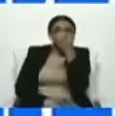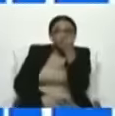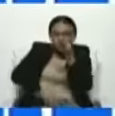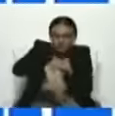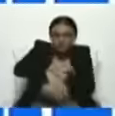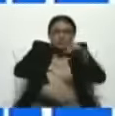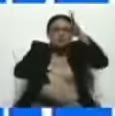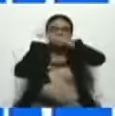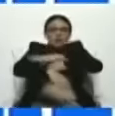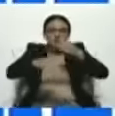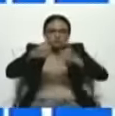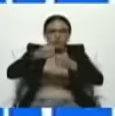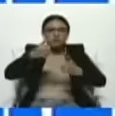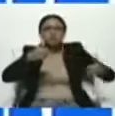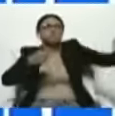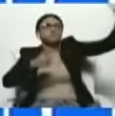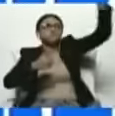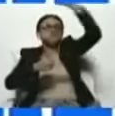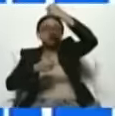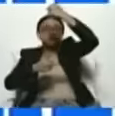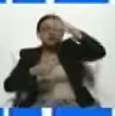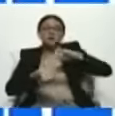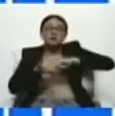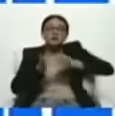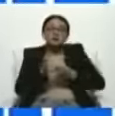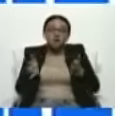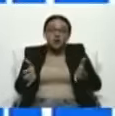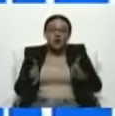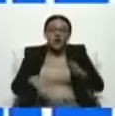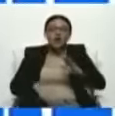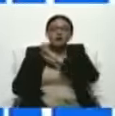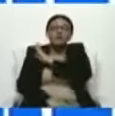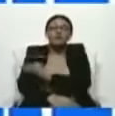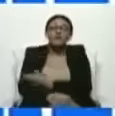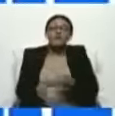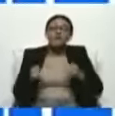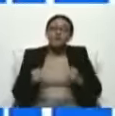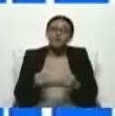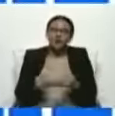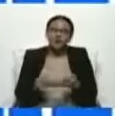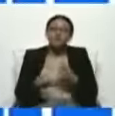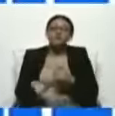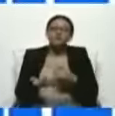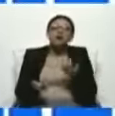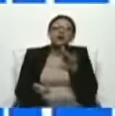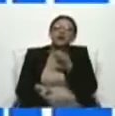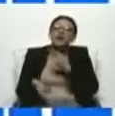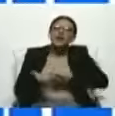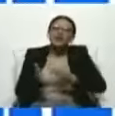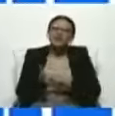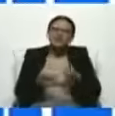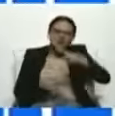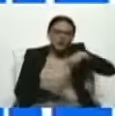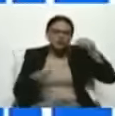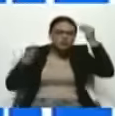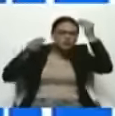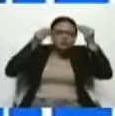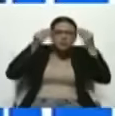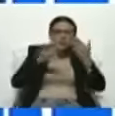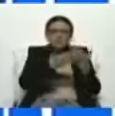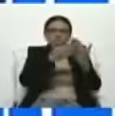de la derecha. Y queremos hacer esta reflexión, porque resulta casi